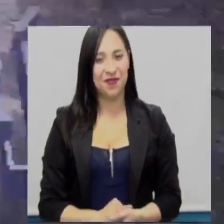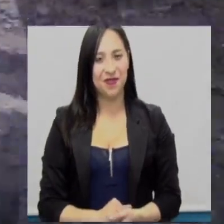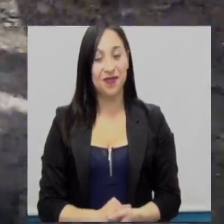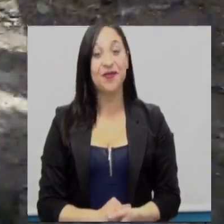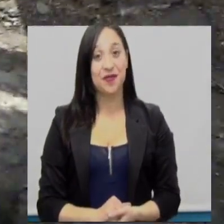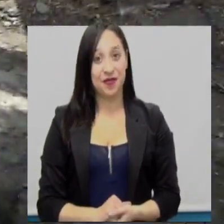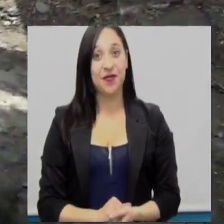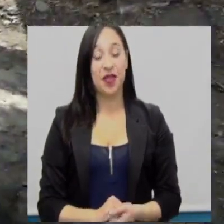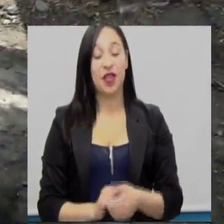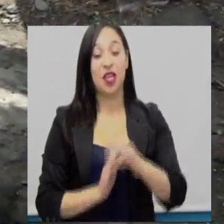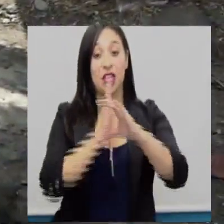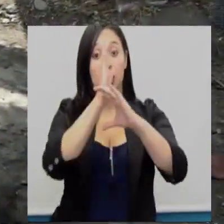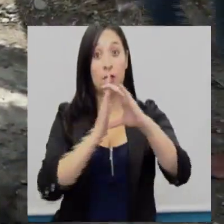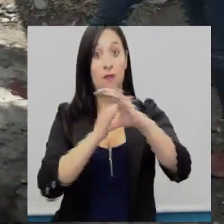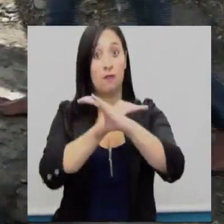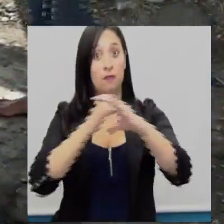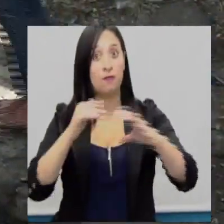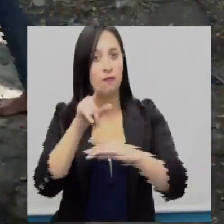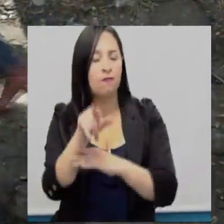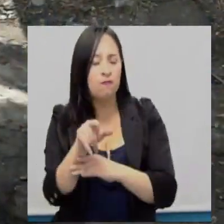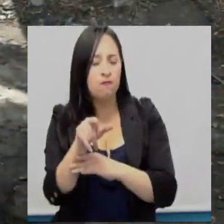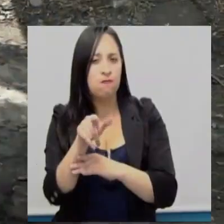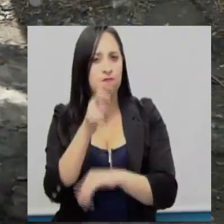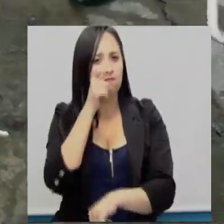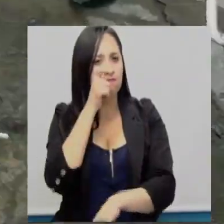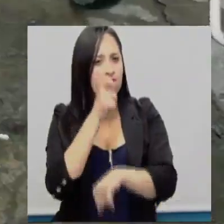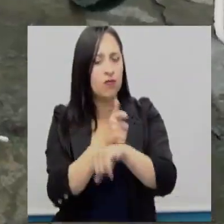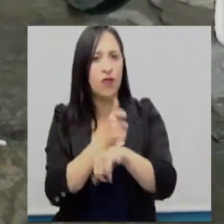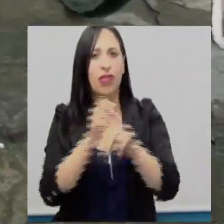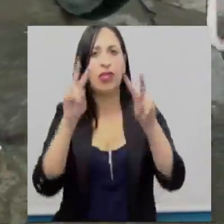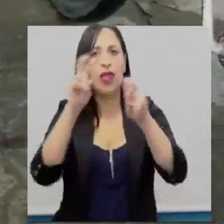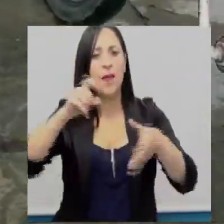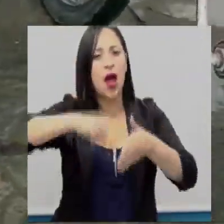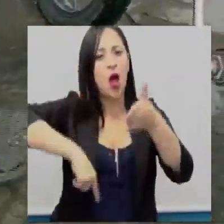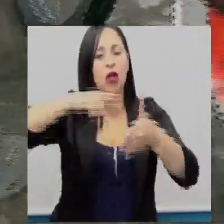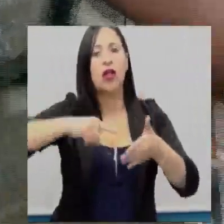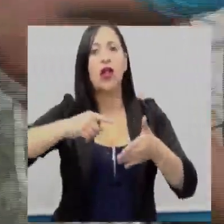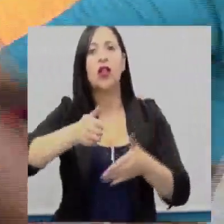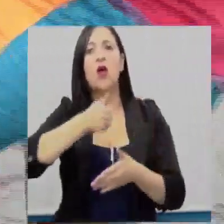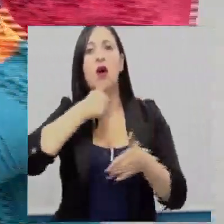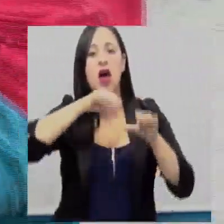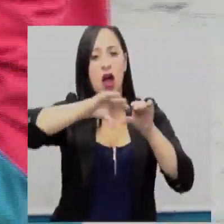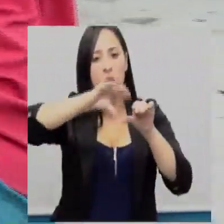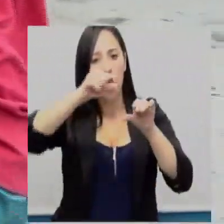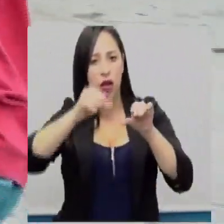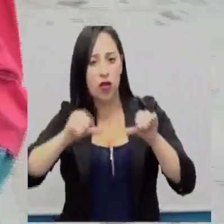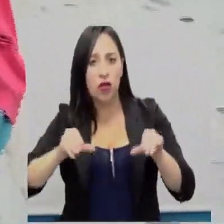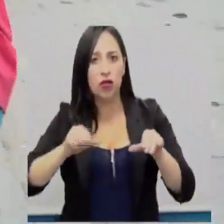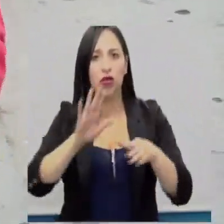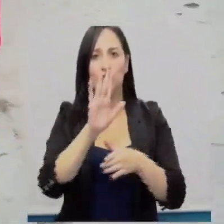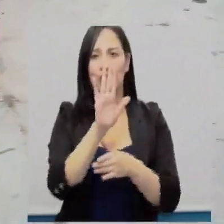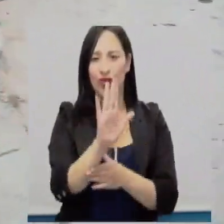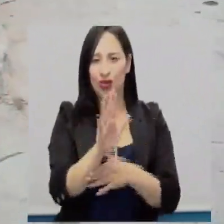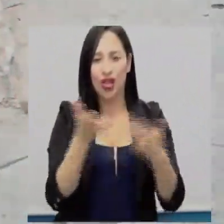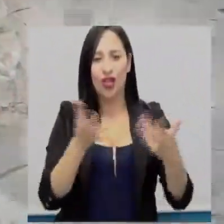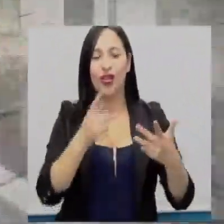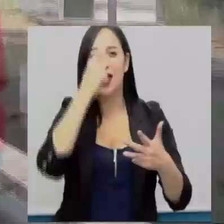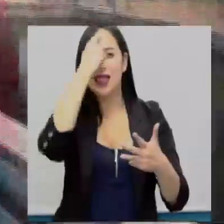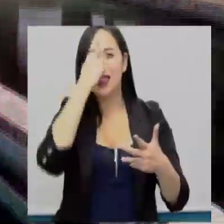hoy. La Contraloría revisa posibles irregularidades en contratos de acueducto y alcantarillado en Santa